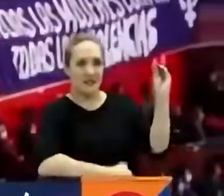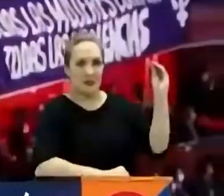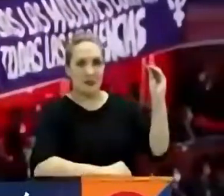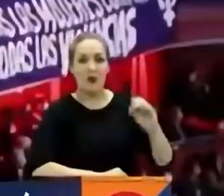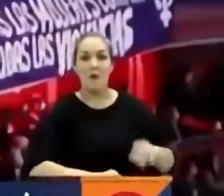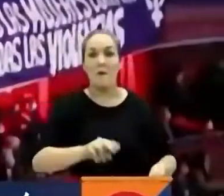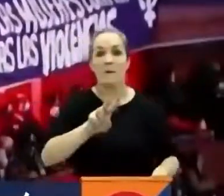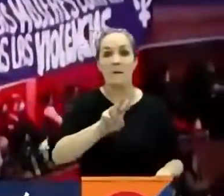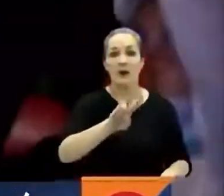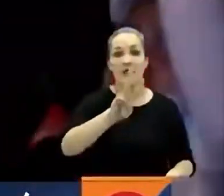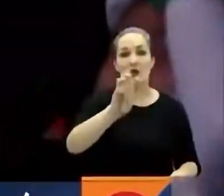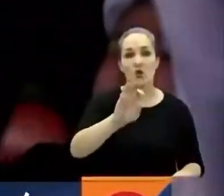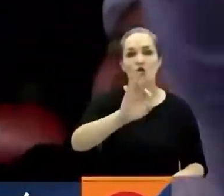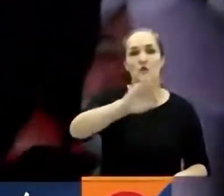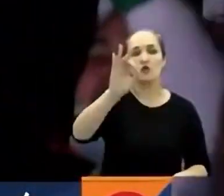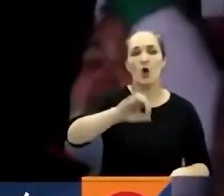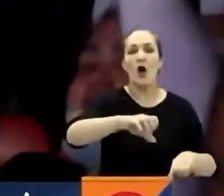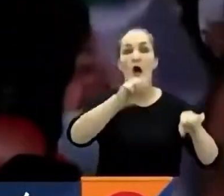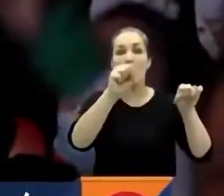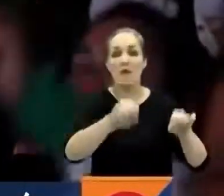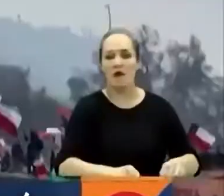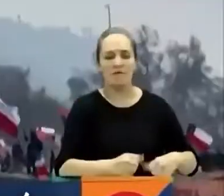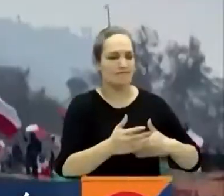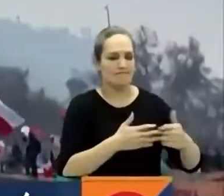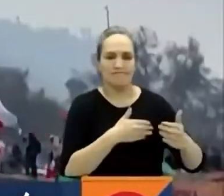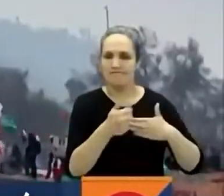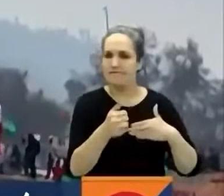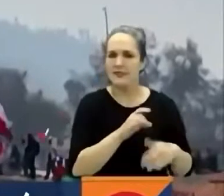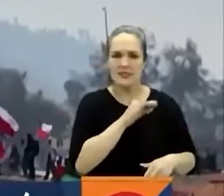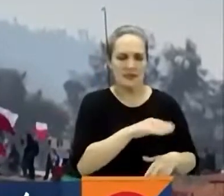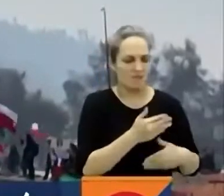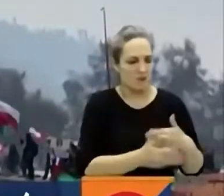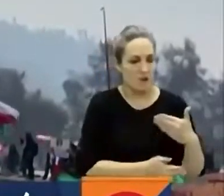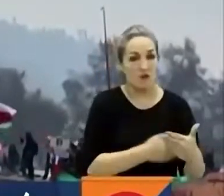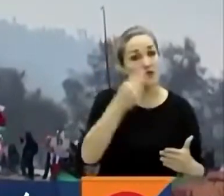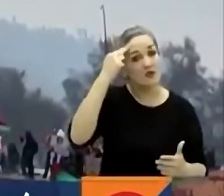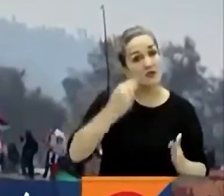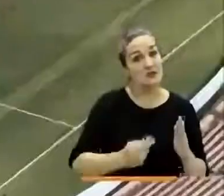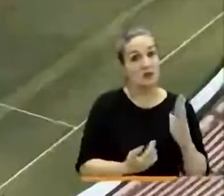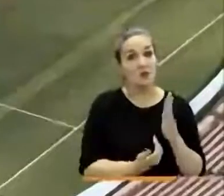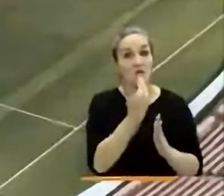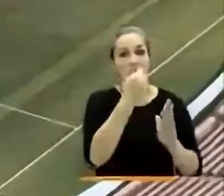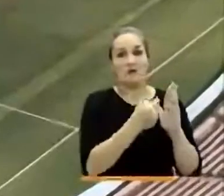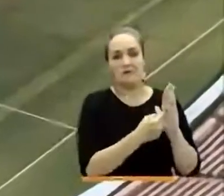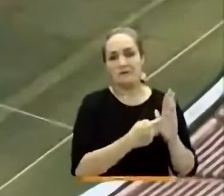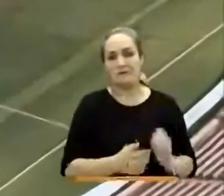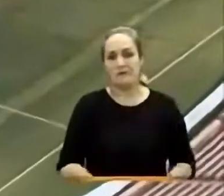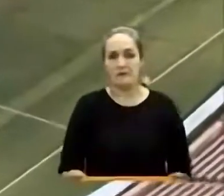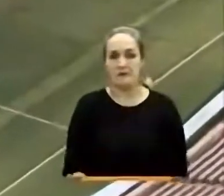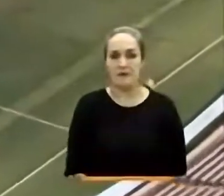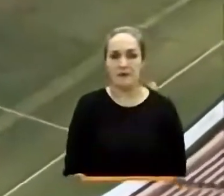un 28% que lo aprueba, Chile avanza hacia un histórico momento como país.